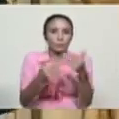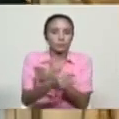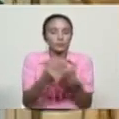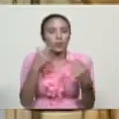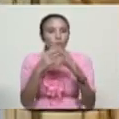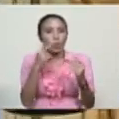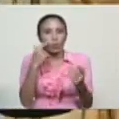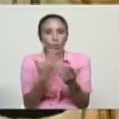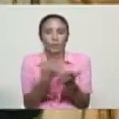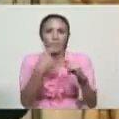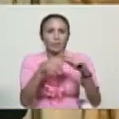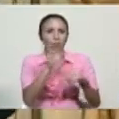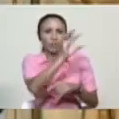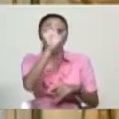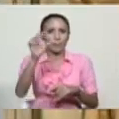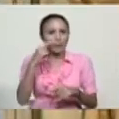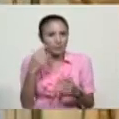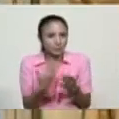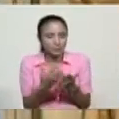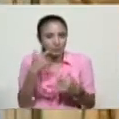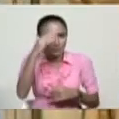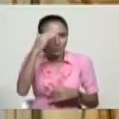En todos los países del mundo.